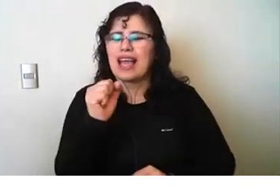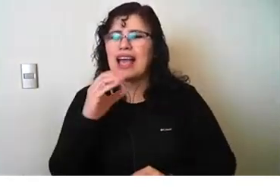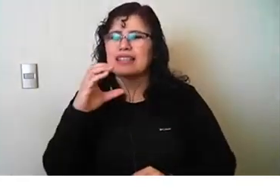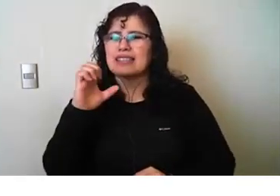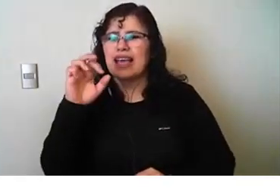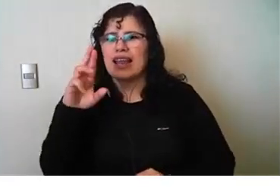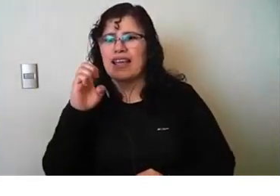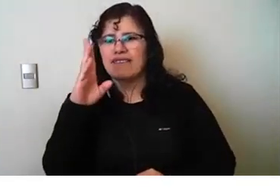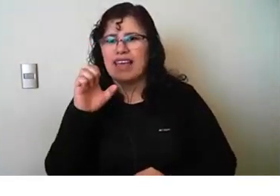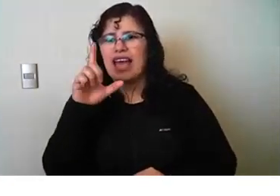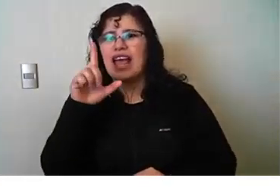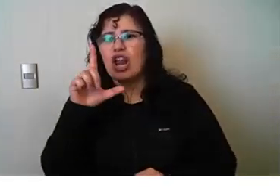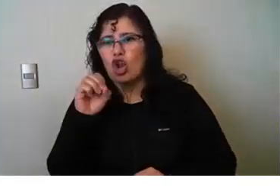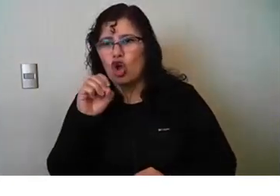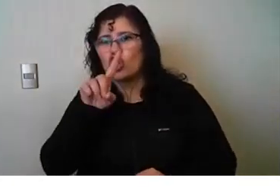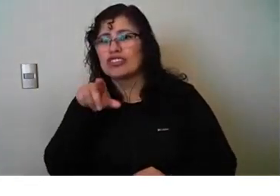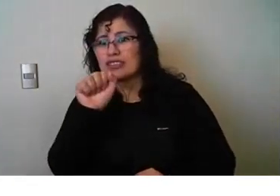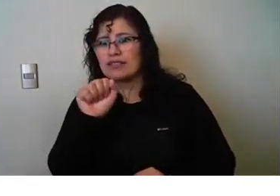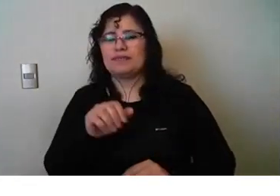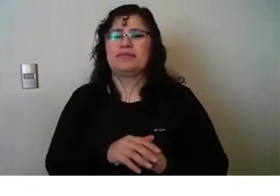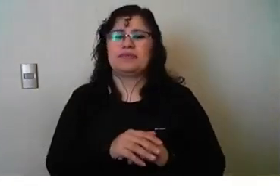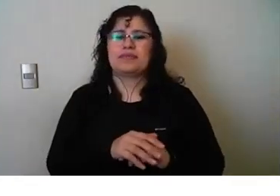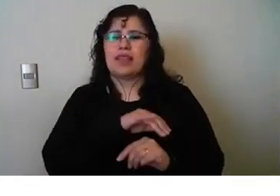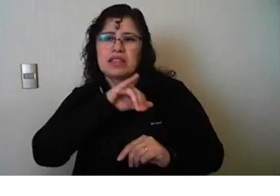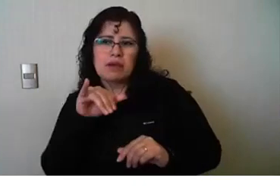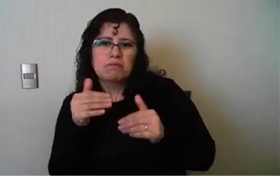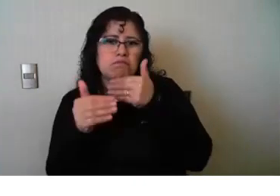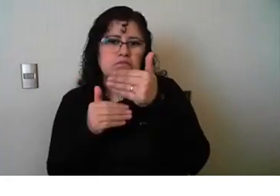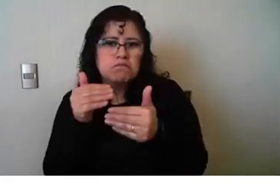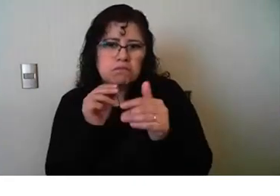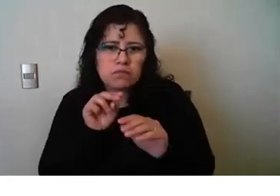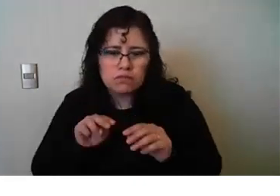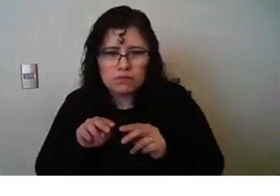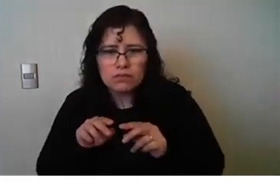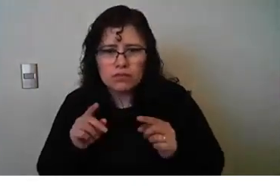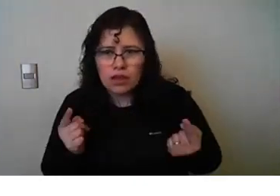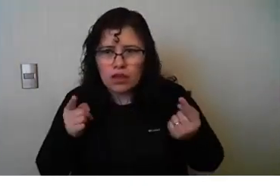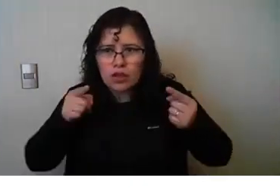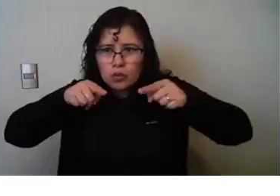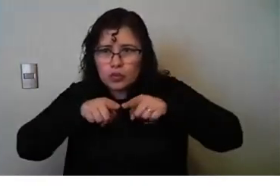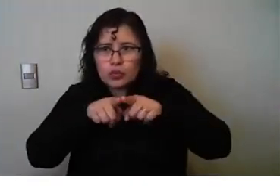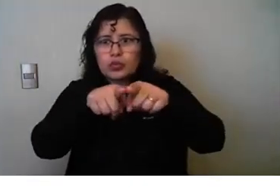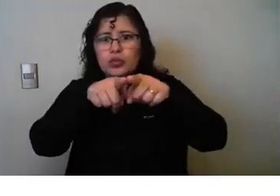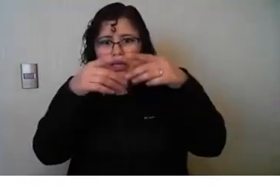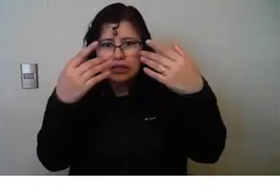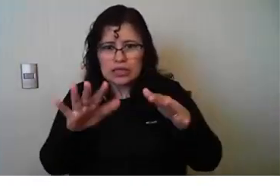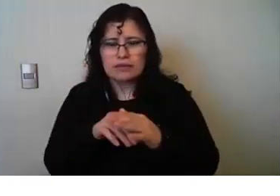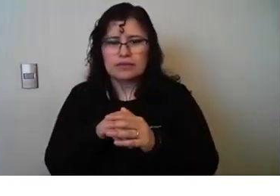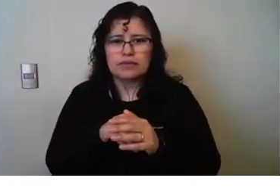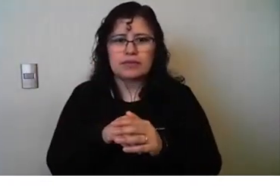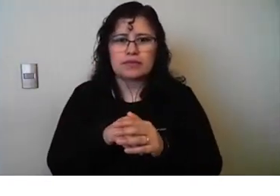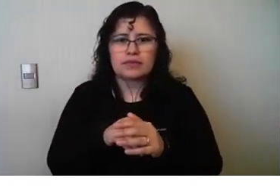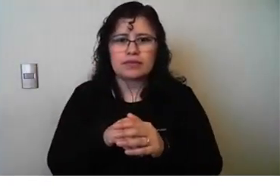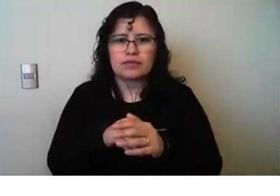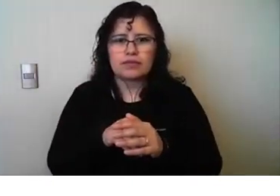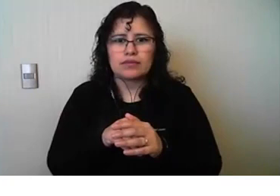Y si seguimos más adelante, o sea, más hacia la parte terminal de la arteria